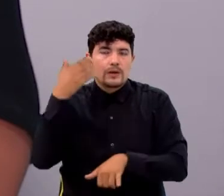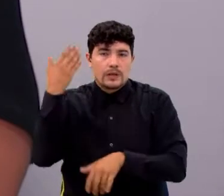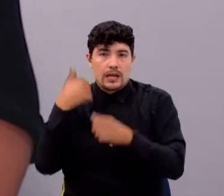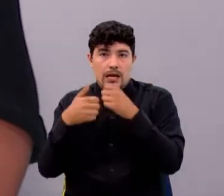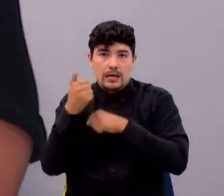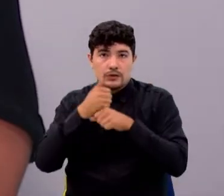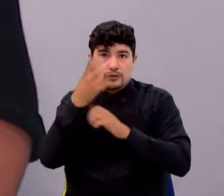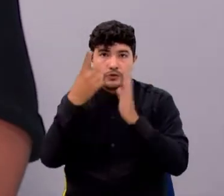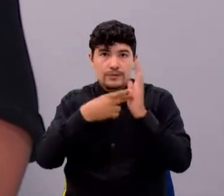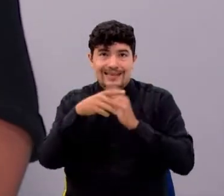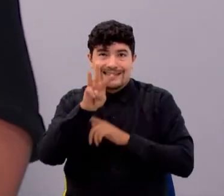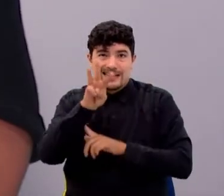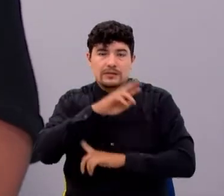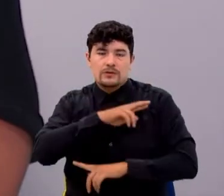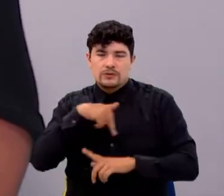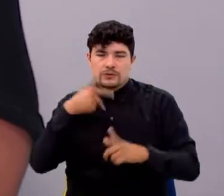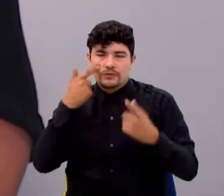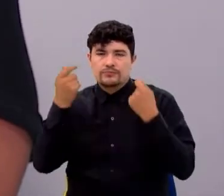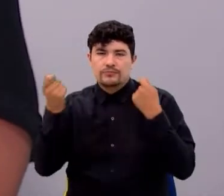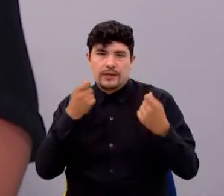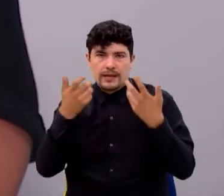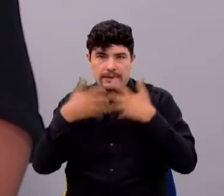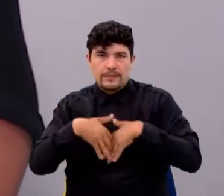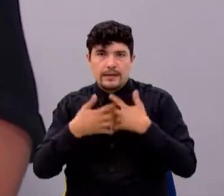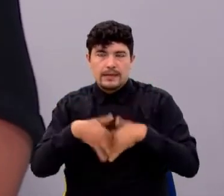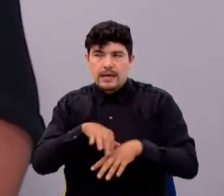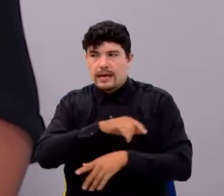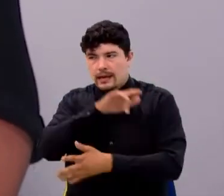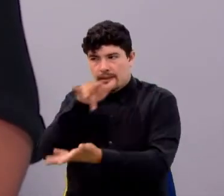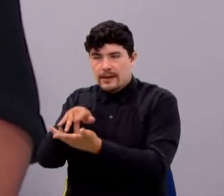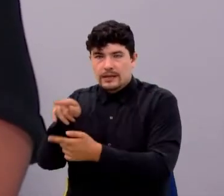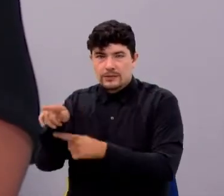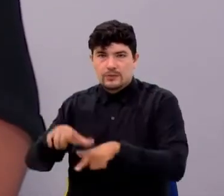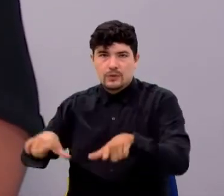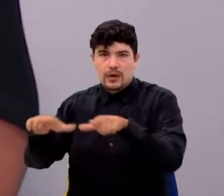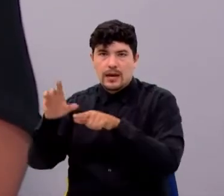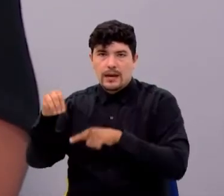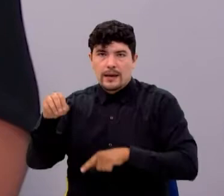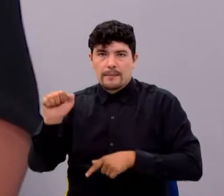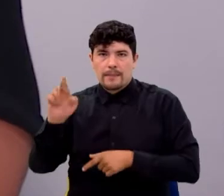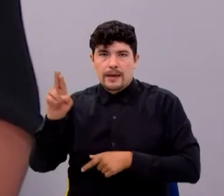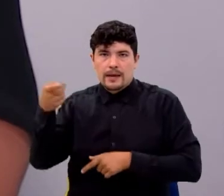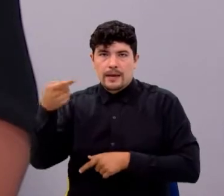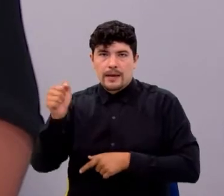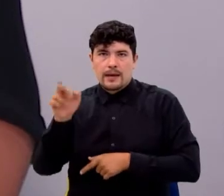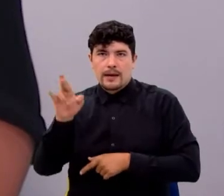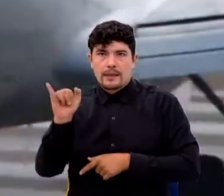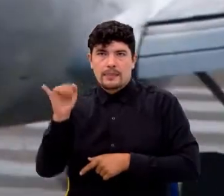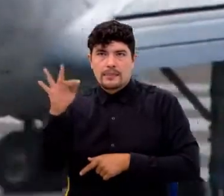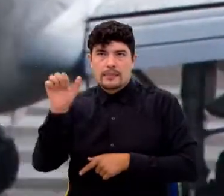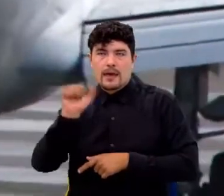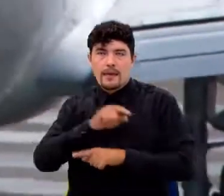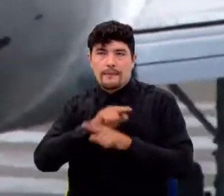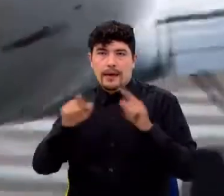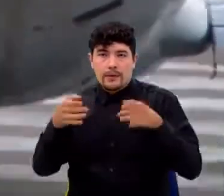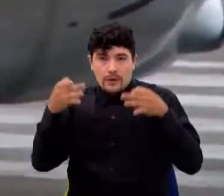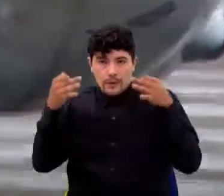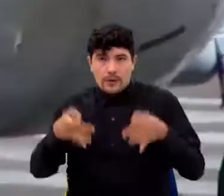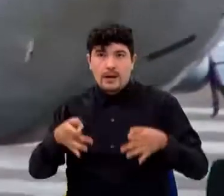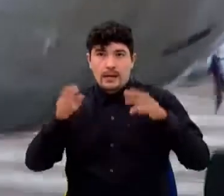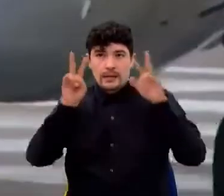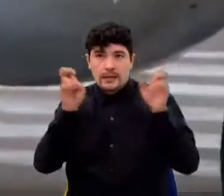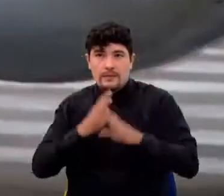2003. Operamos para la Margarita, que era nuestro destino fuerte, pero no están garantizadas el tema de seguridad